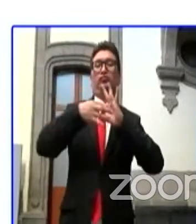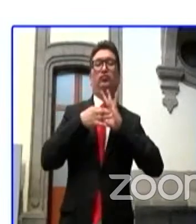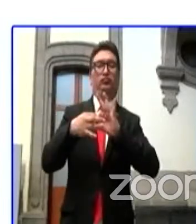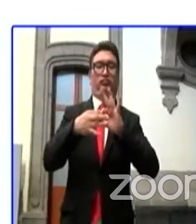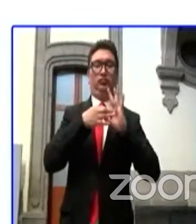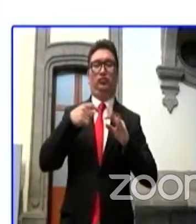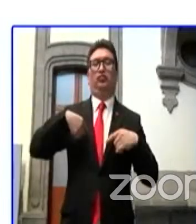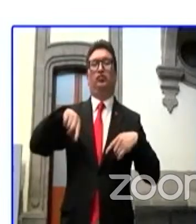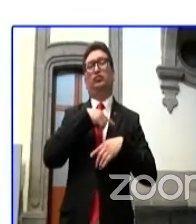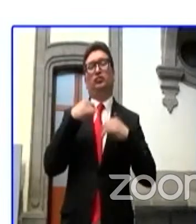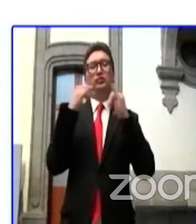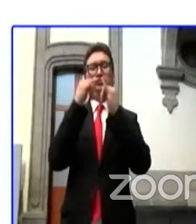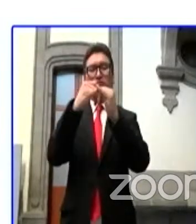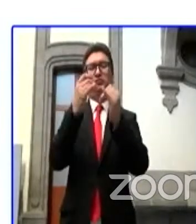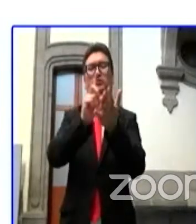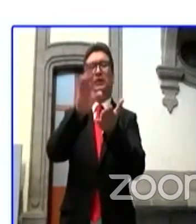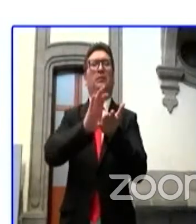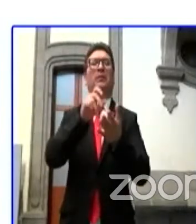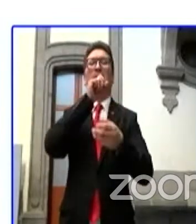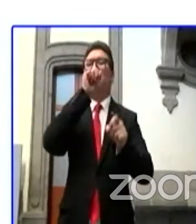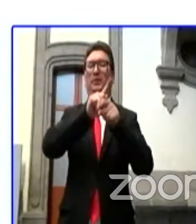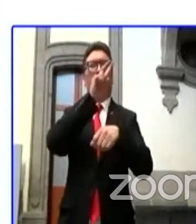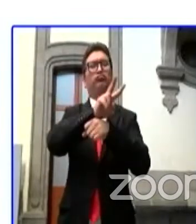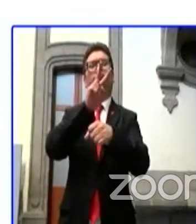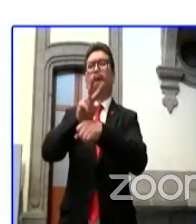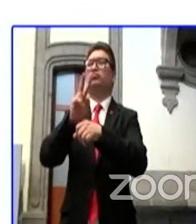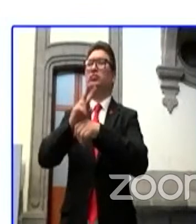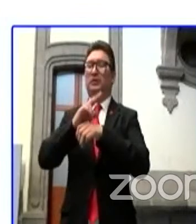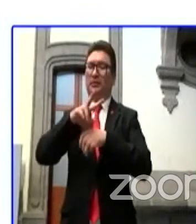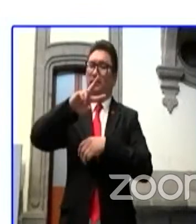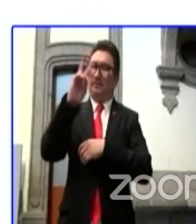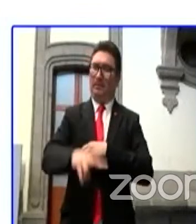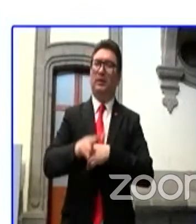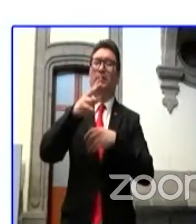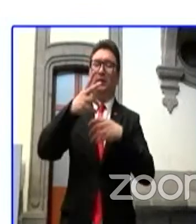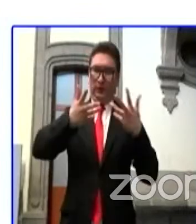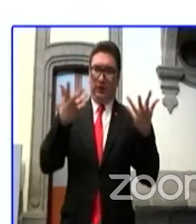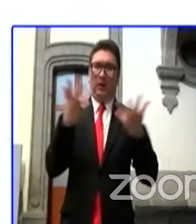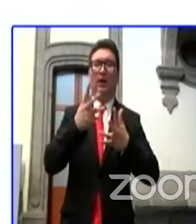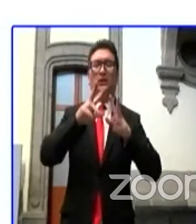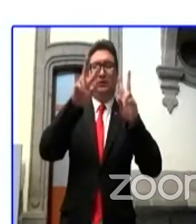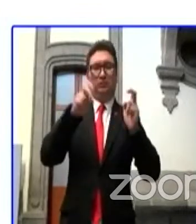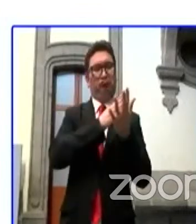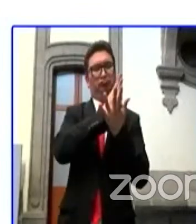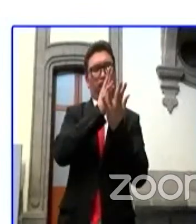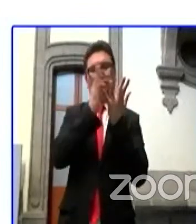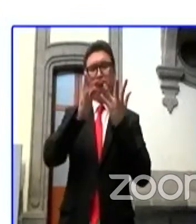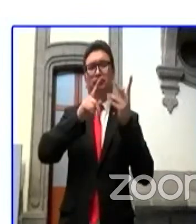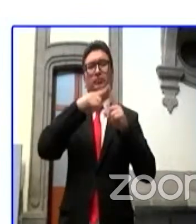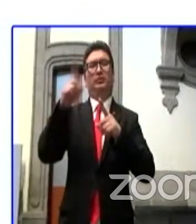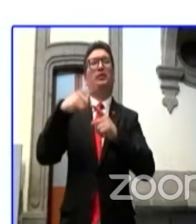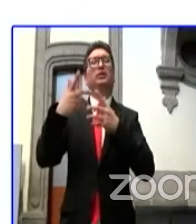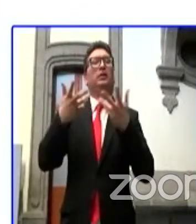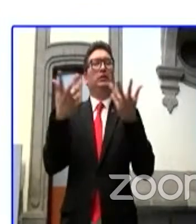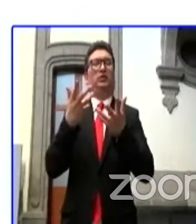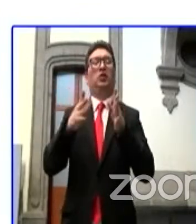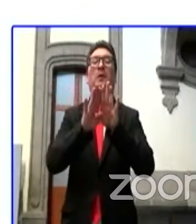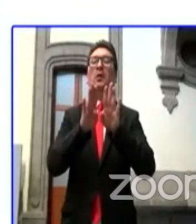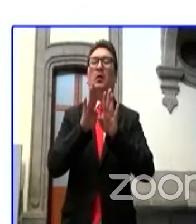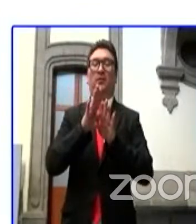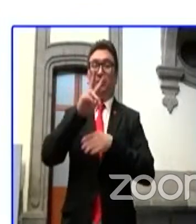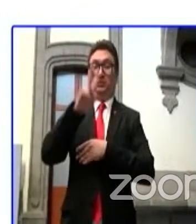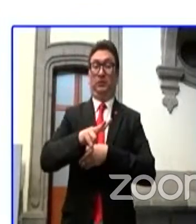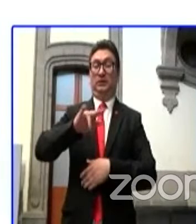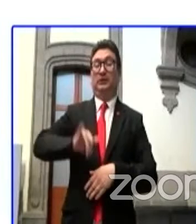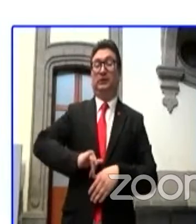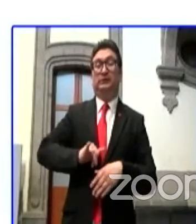pues estamos viendo que se vigile y si de verdad se aplique esa transversalidad, no únicamente se apliquen necesidades